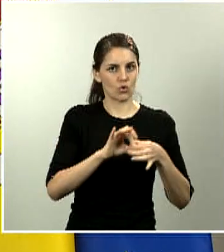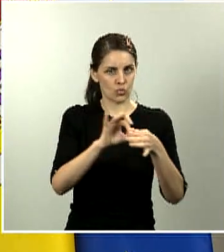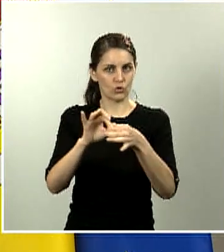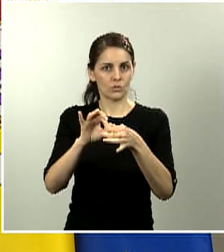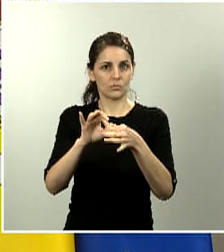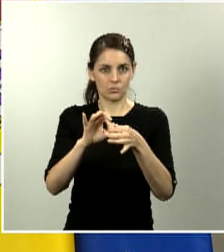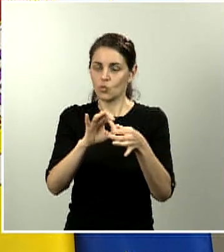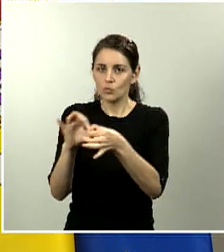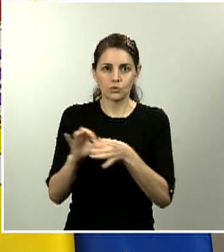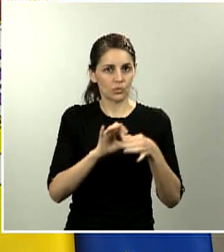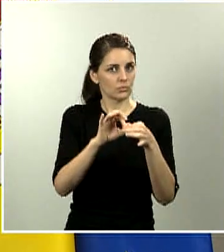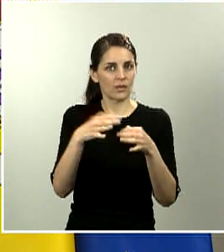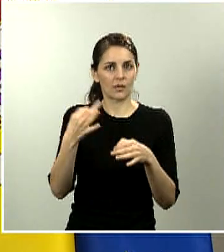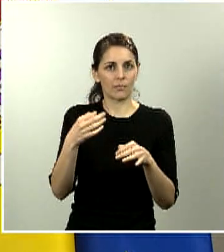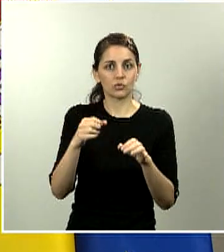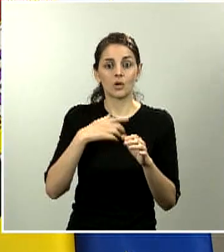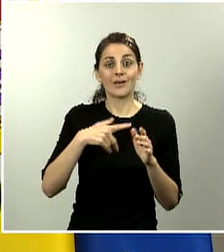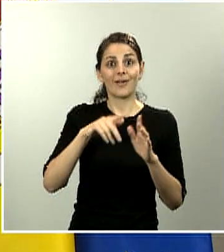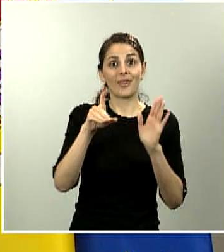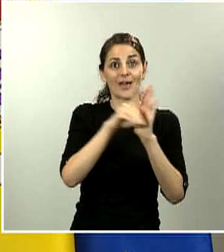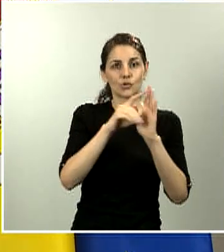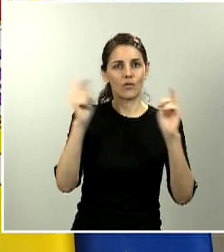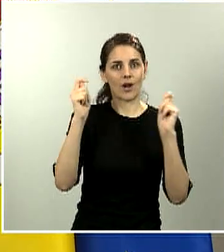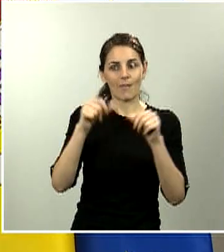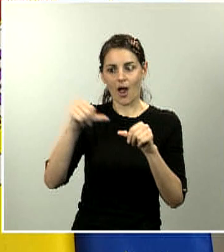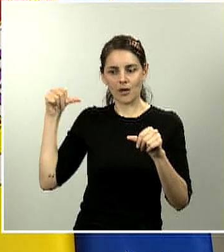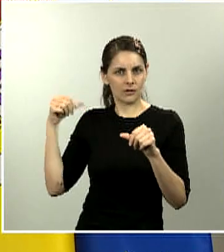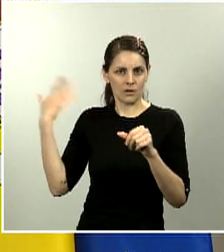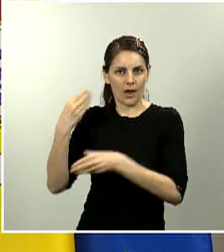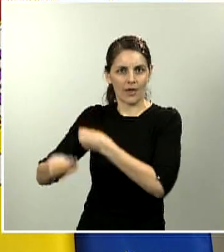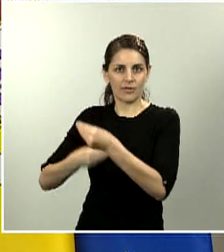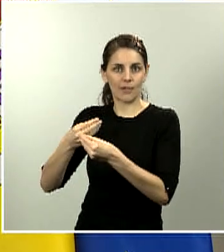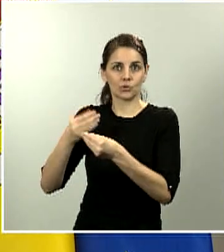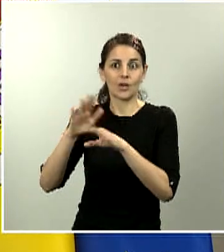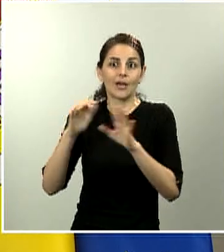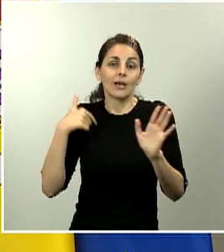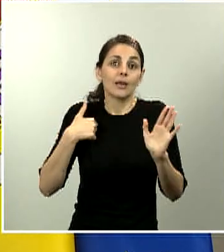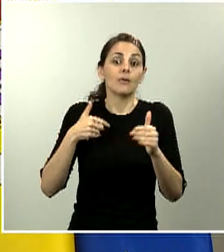antes del decreto de alarma y cómo deberá de producirse cuando, todavía no es en fecha próxima,